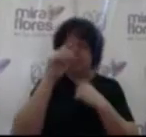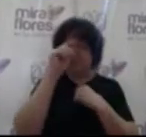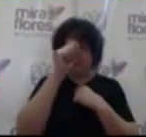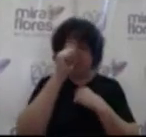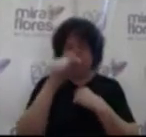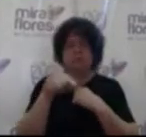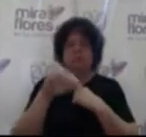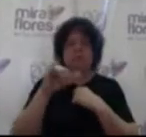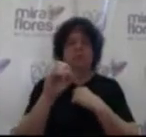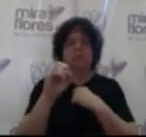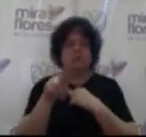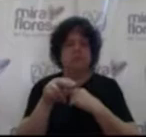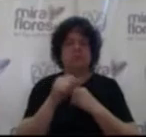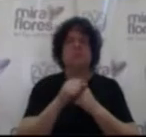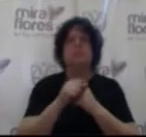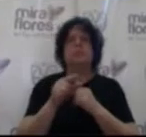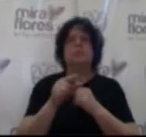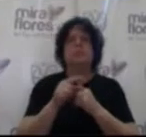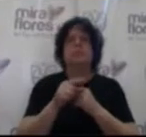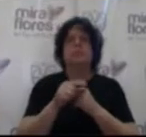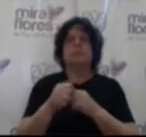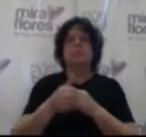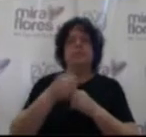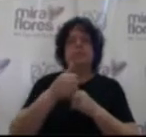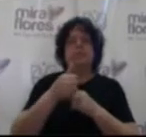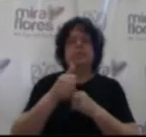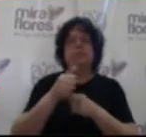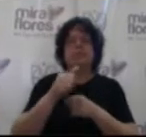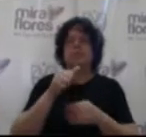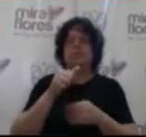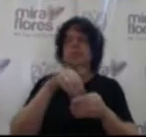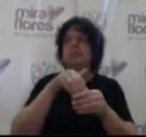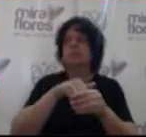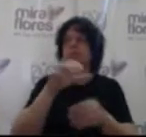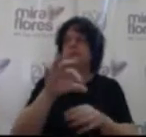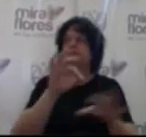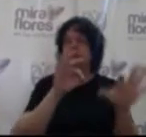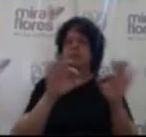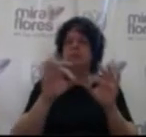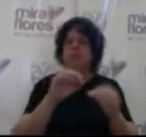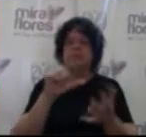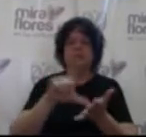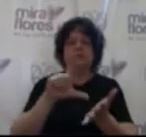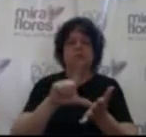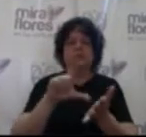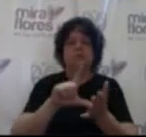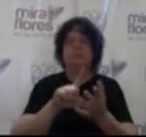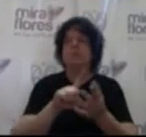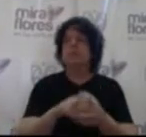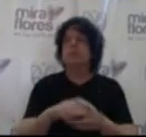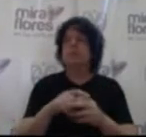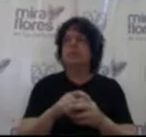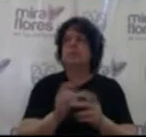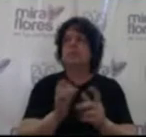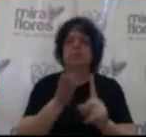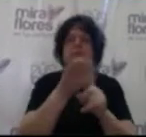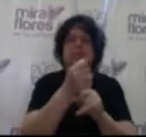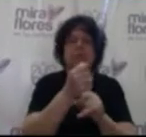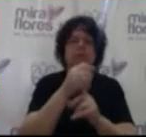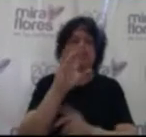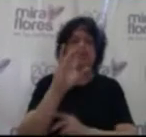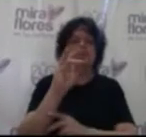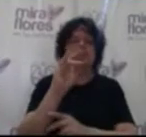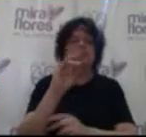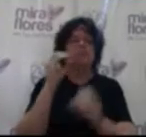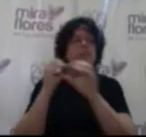señor Jorge Vicente Martín Muñoz Wells, en calidad de alcalde electo de Lima Metropolitana, por el logro obtenido en los comicios municipales del 7